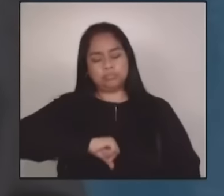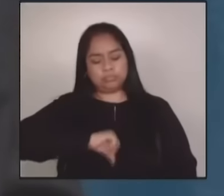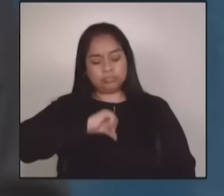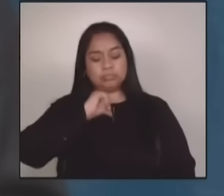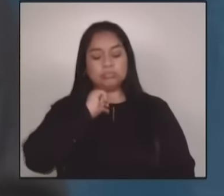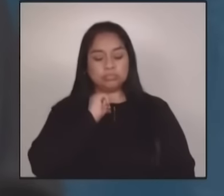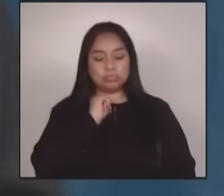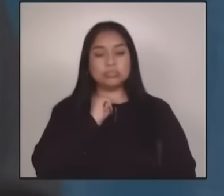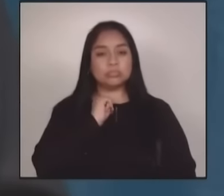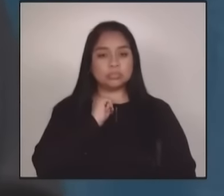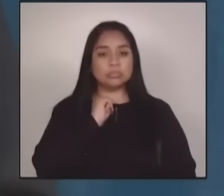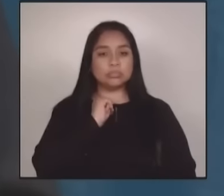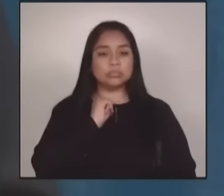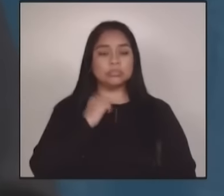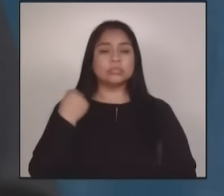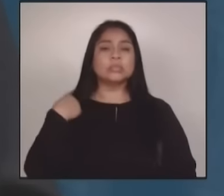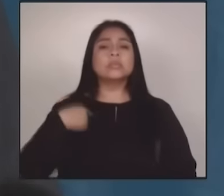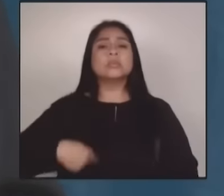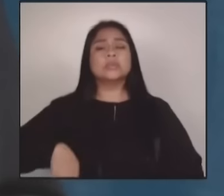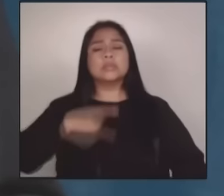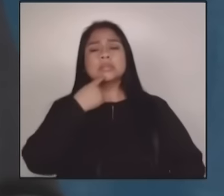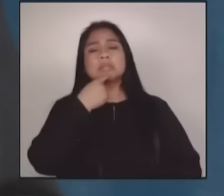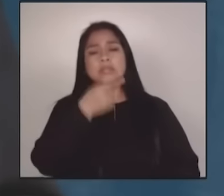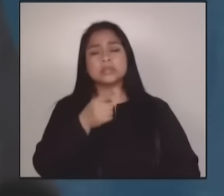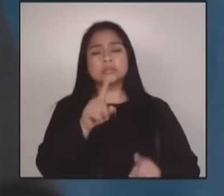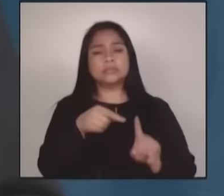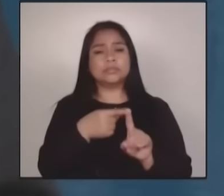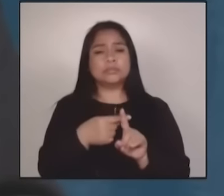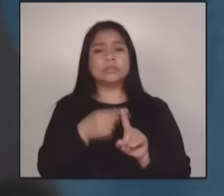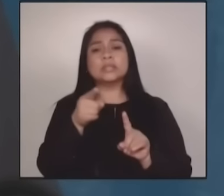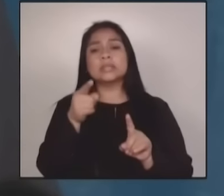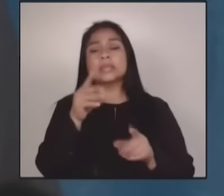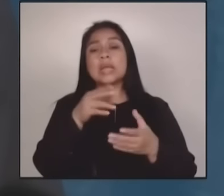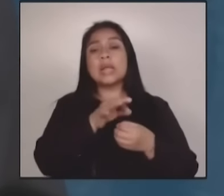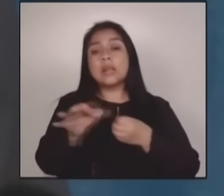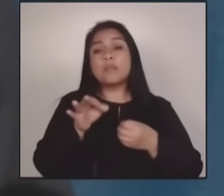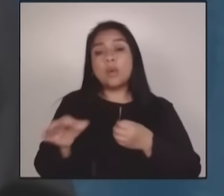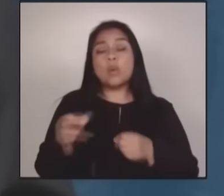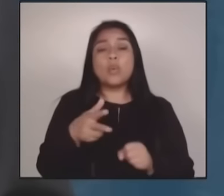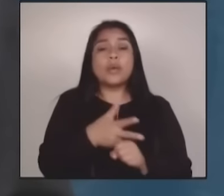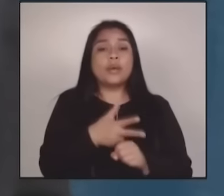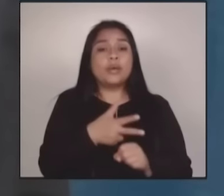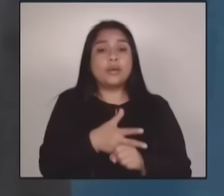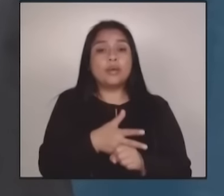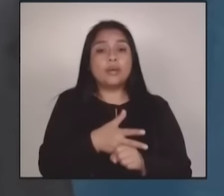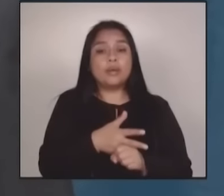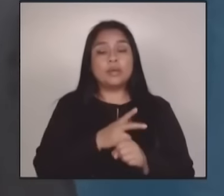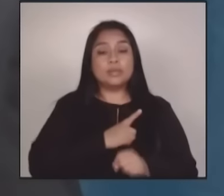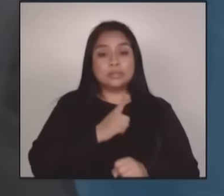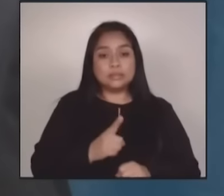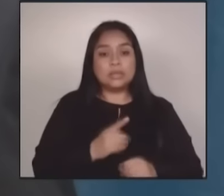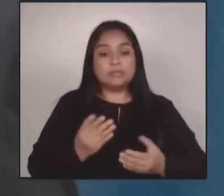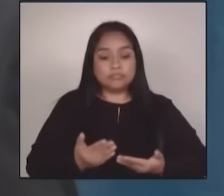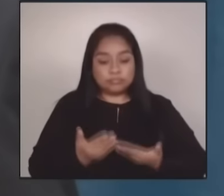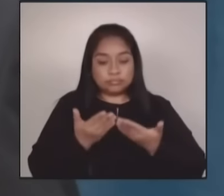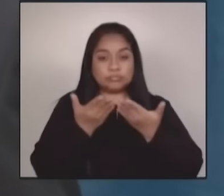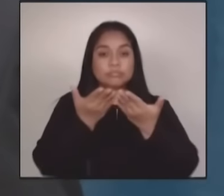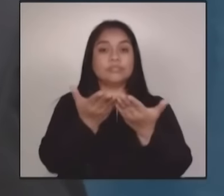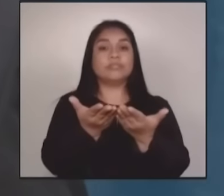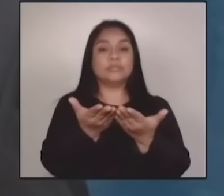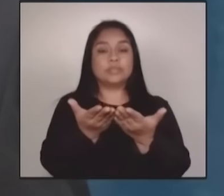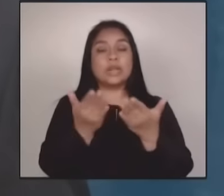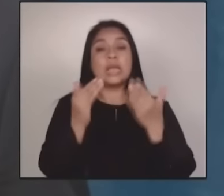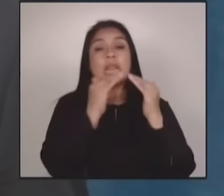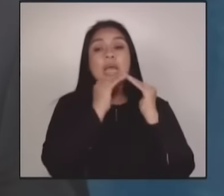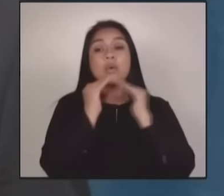Me enorgullece afirmar que el pueblo de Guatemala está ofreciendo a la